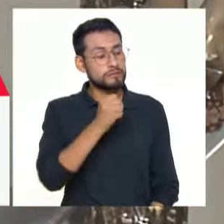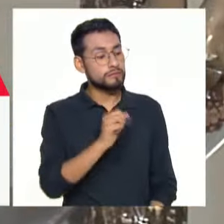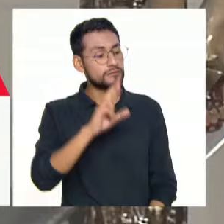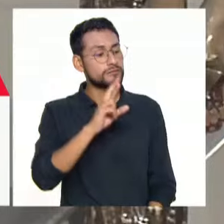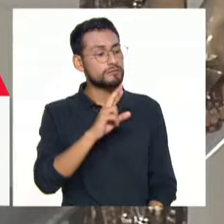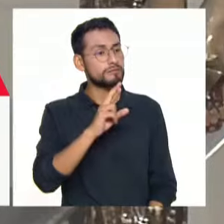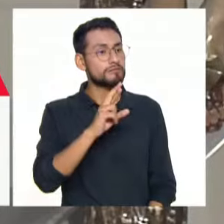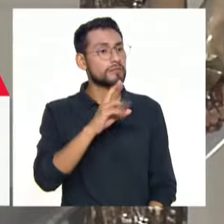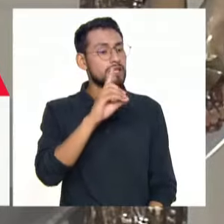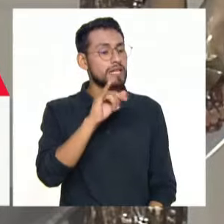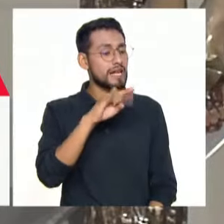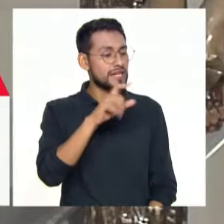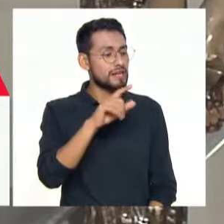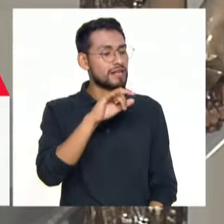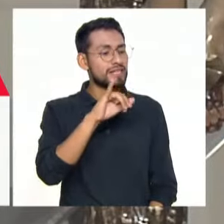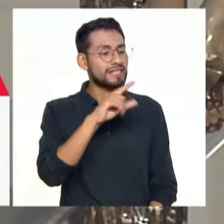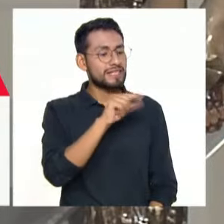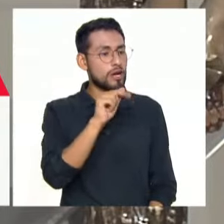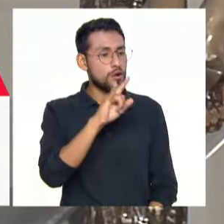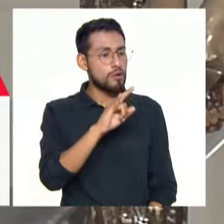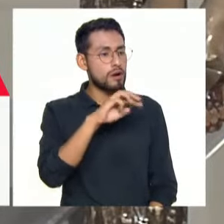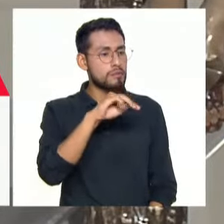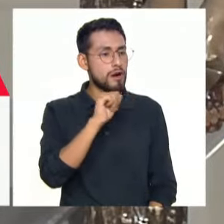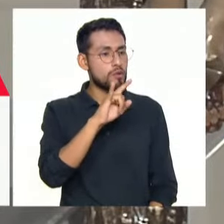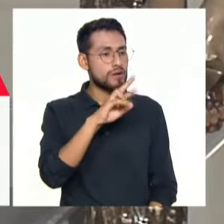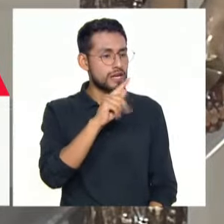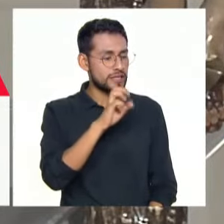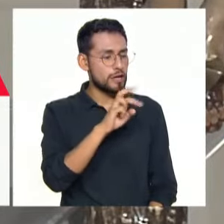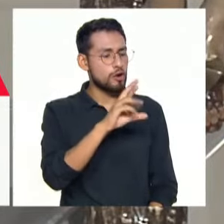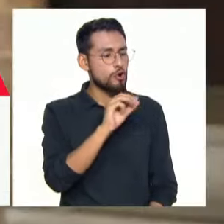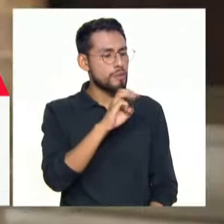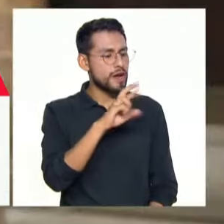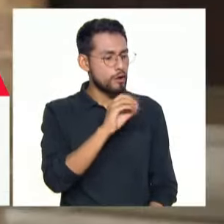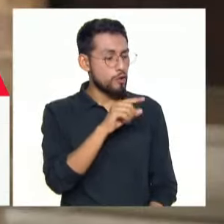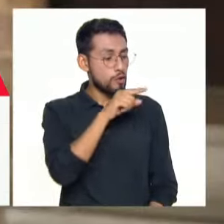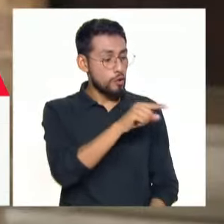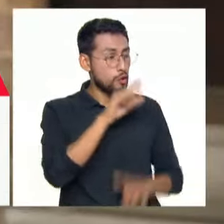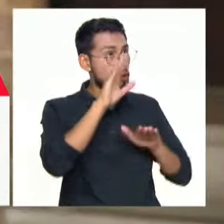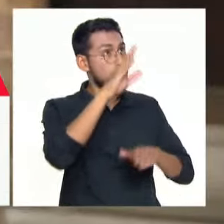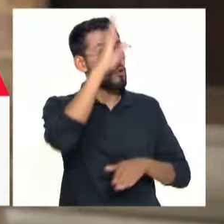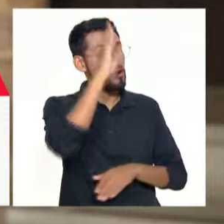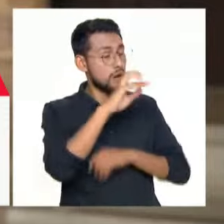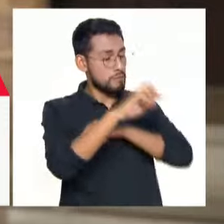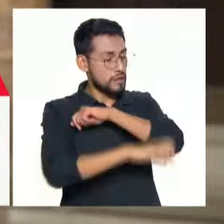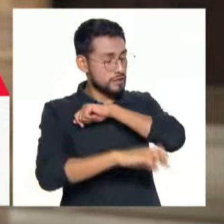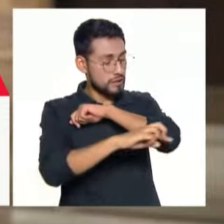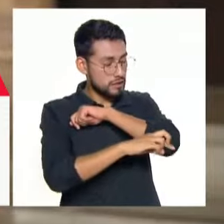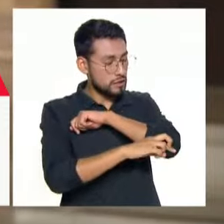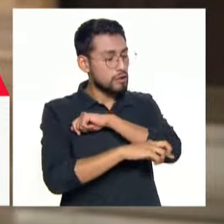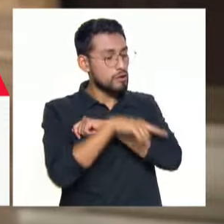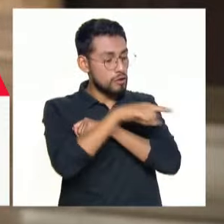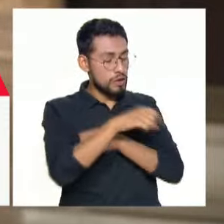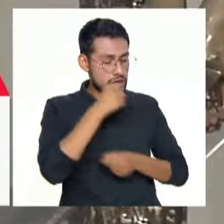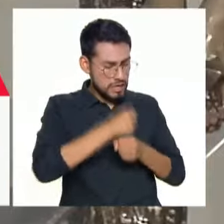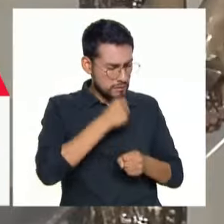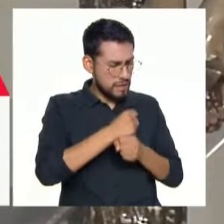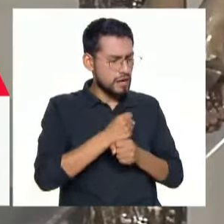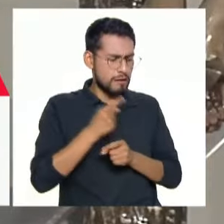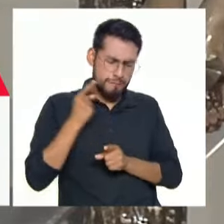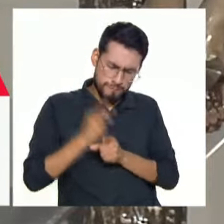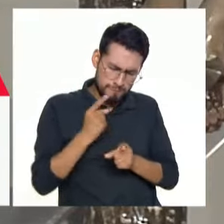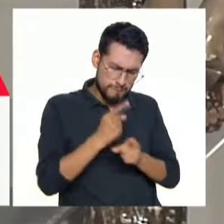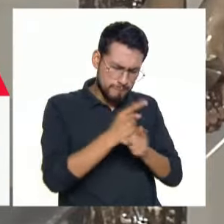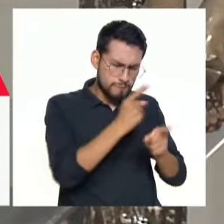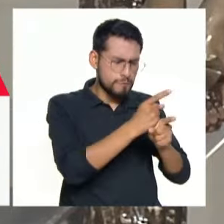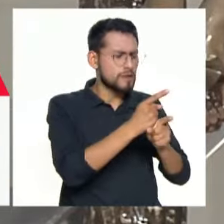Señor Daniel Isau Maurate Romero, ¿jura usted por Dios y la patria desempeñar